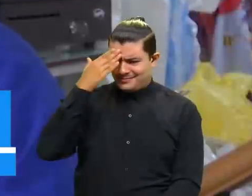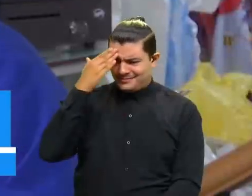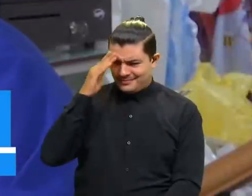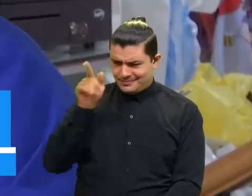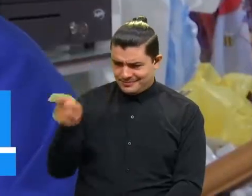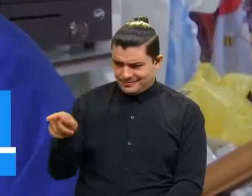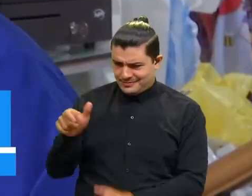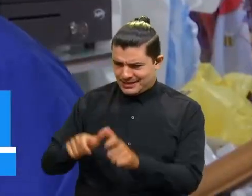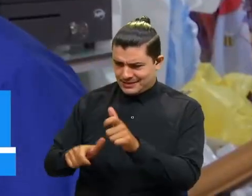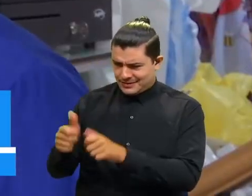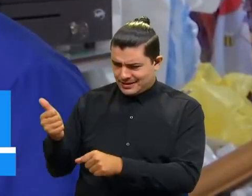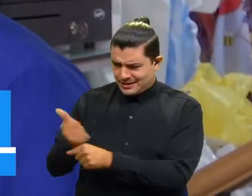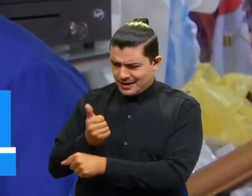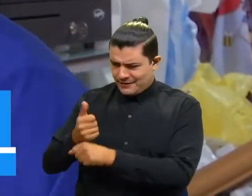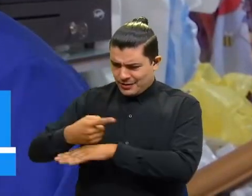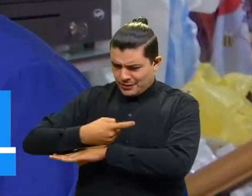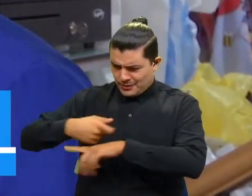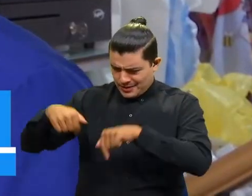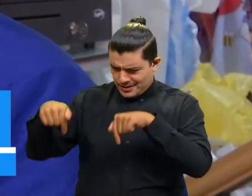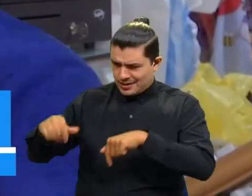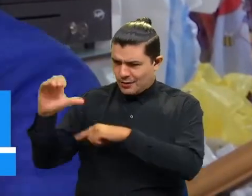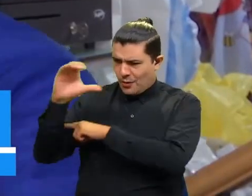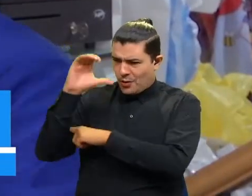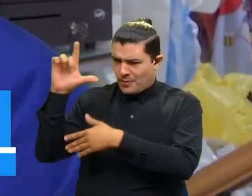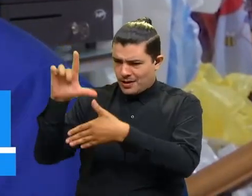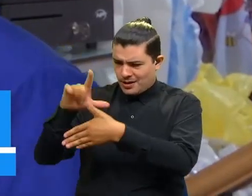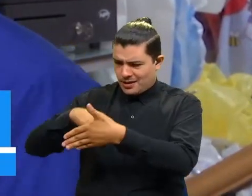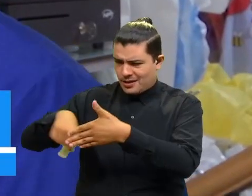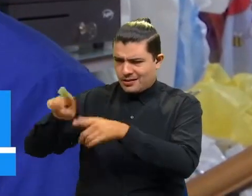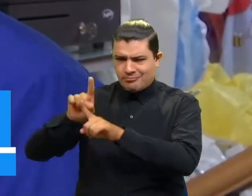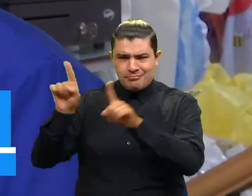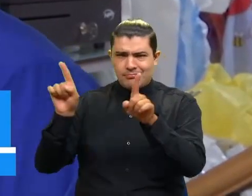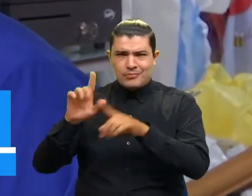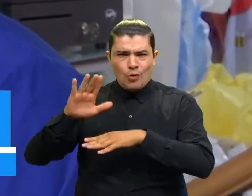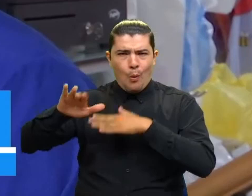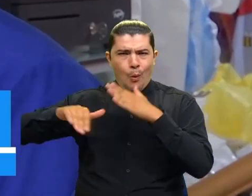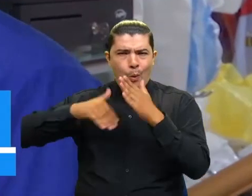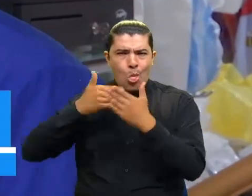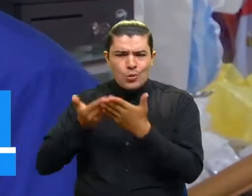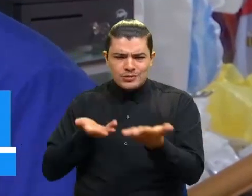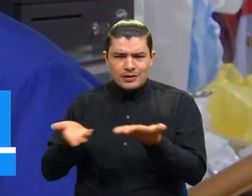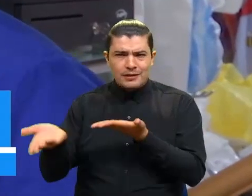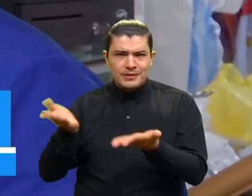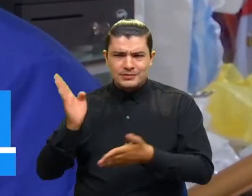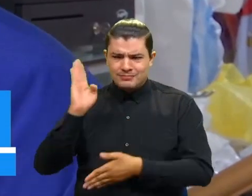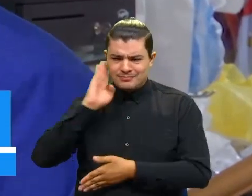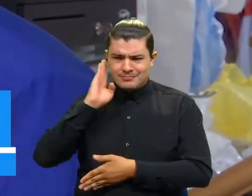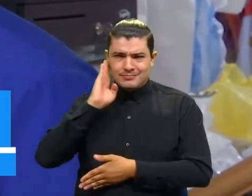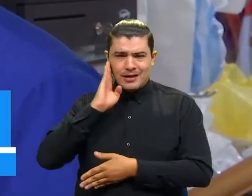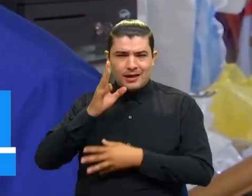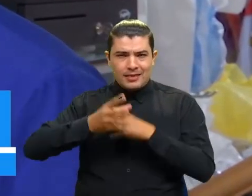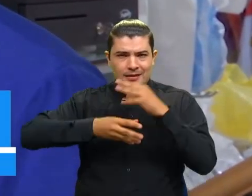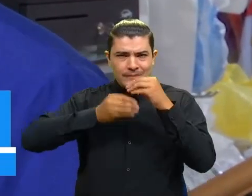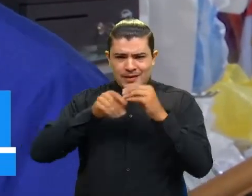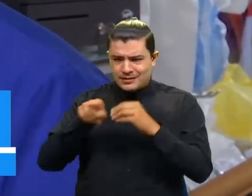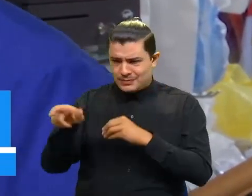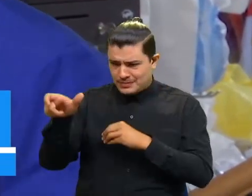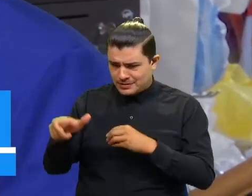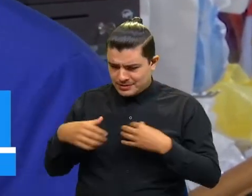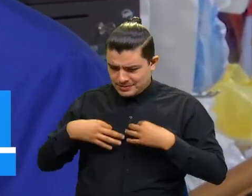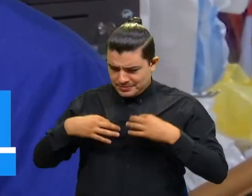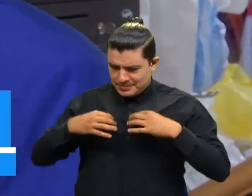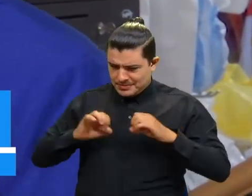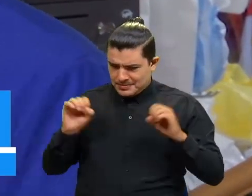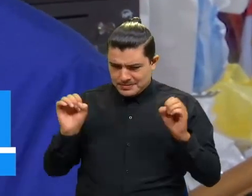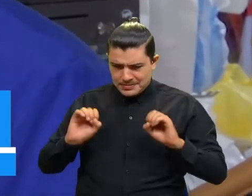no están acá en colombia no están en latinos y no todo es por vía telefónica de versión muy extraño aparte y no vino ni siquiera con uniforme